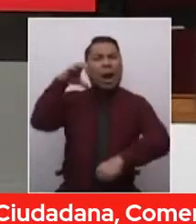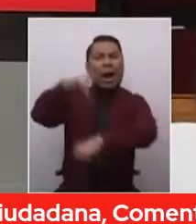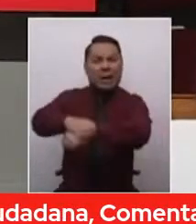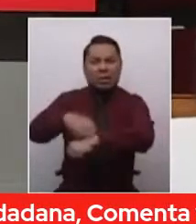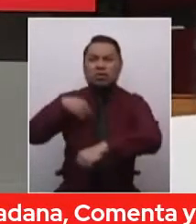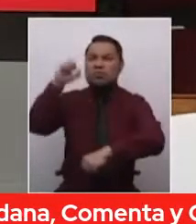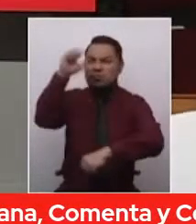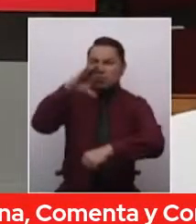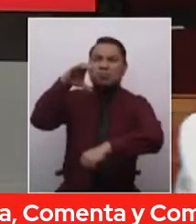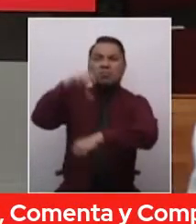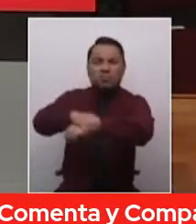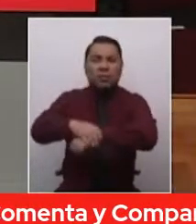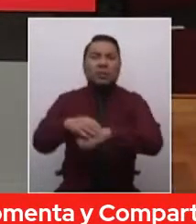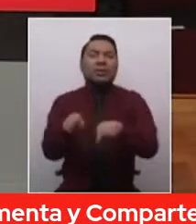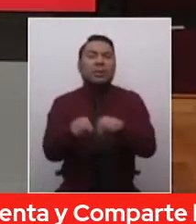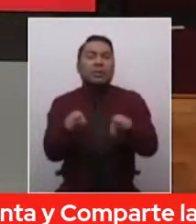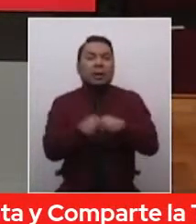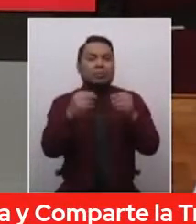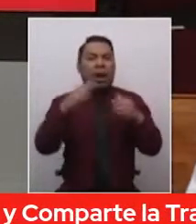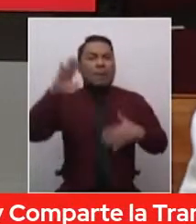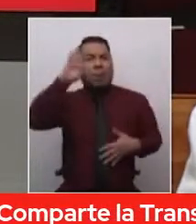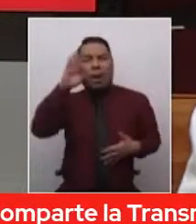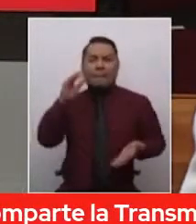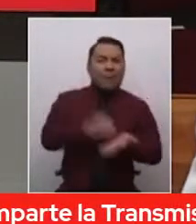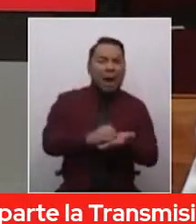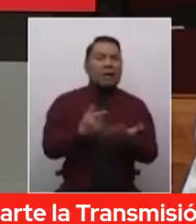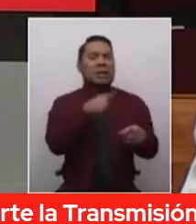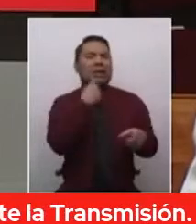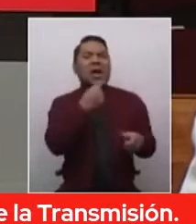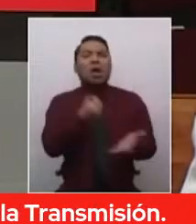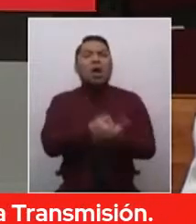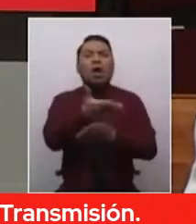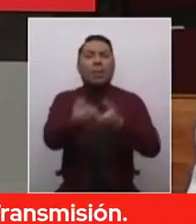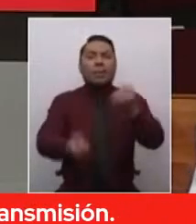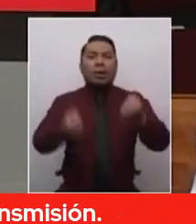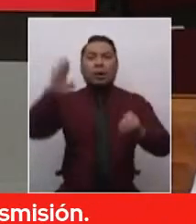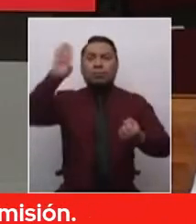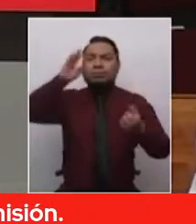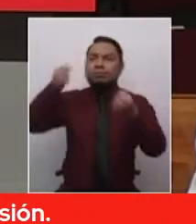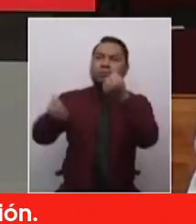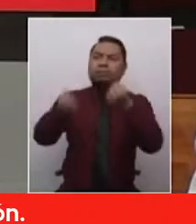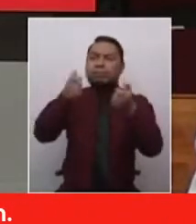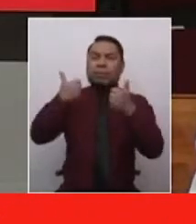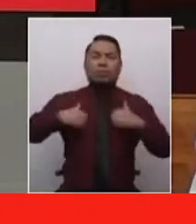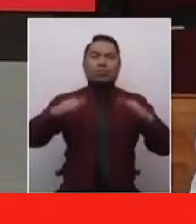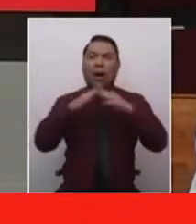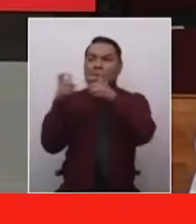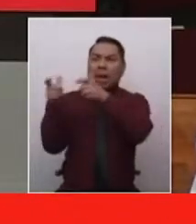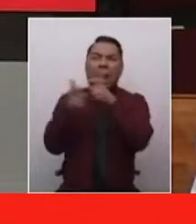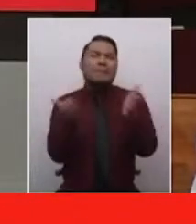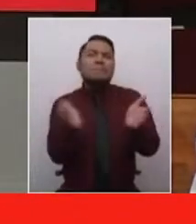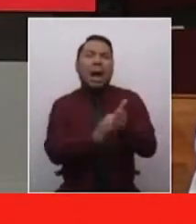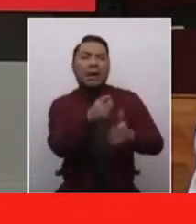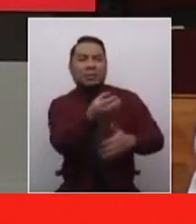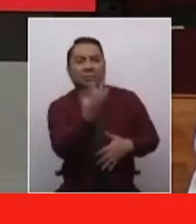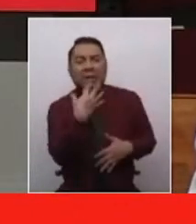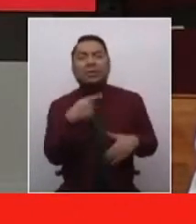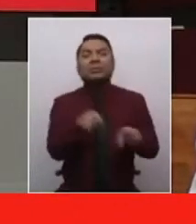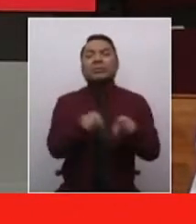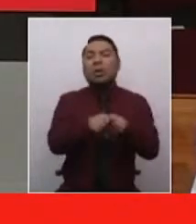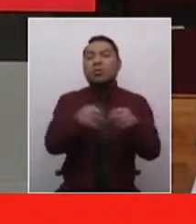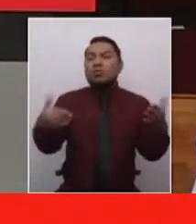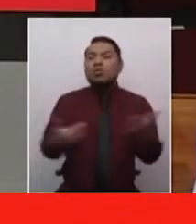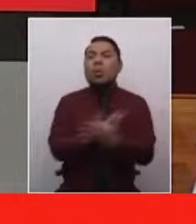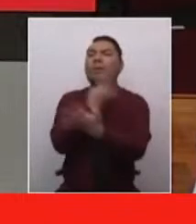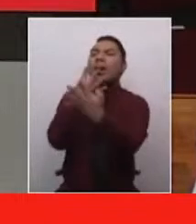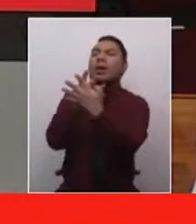ha dicho que van a hacerse operativos policiales, comprar patrulleros, armar a los serenos y hasta construir un nuevo